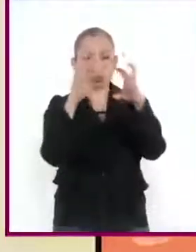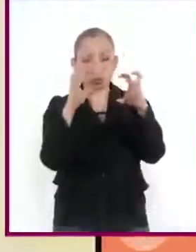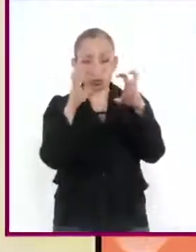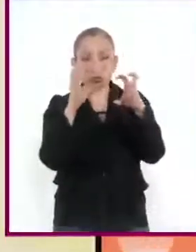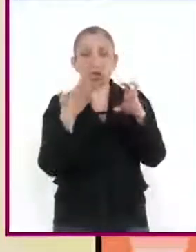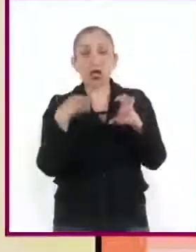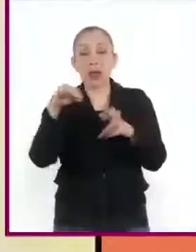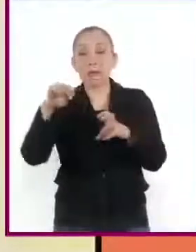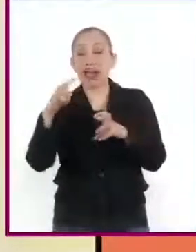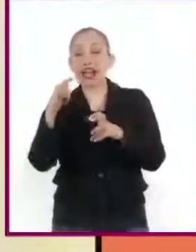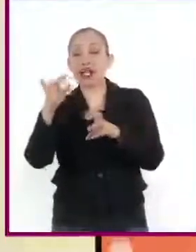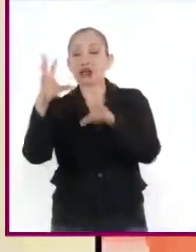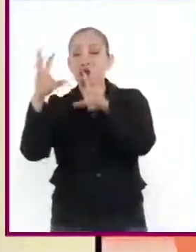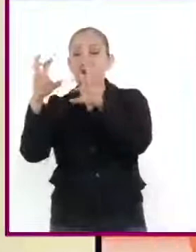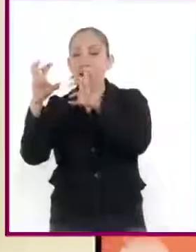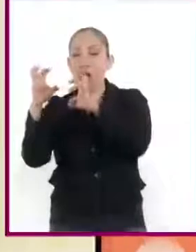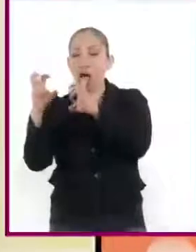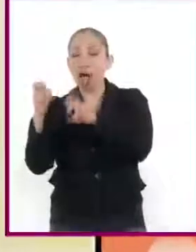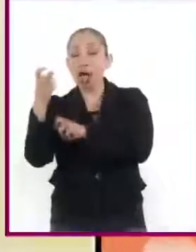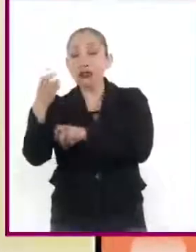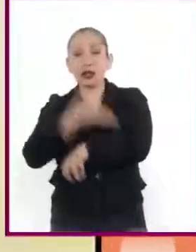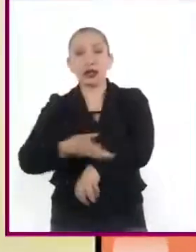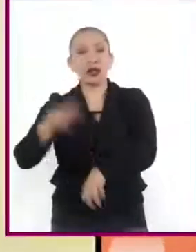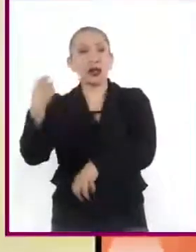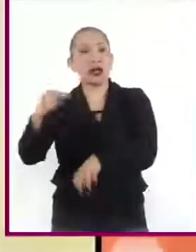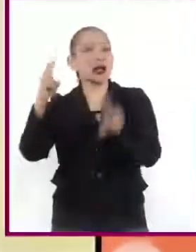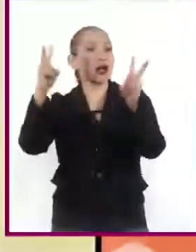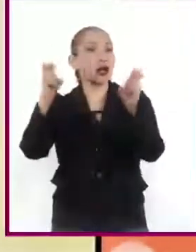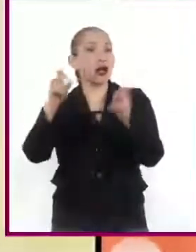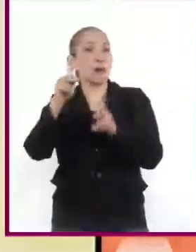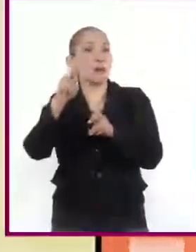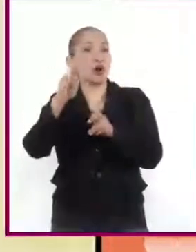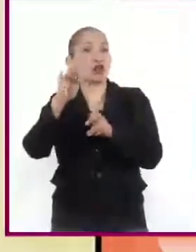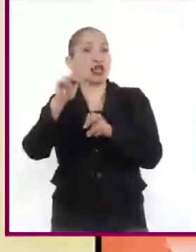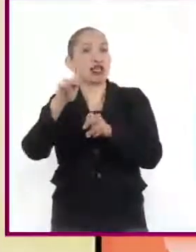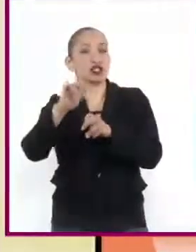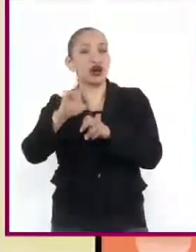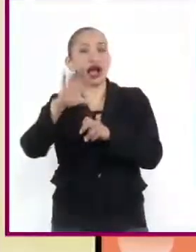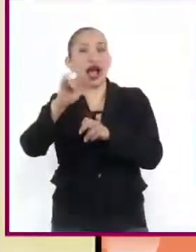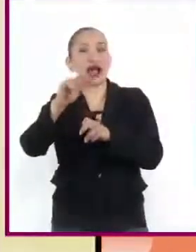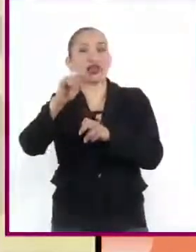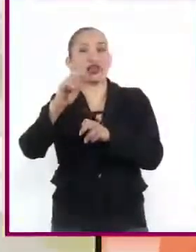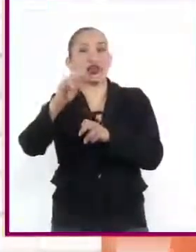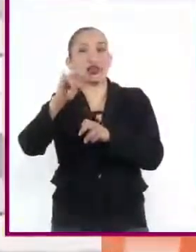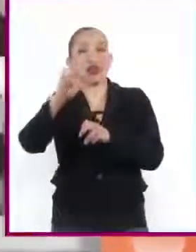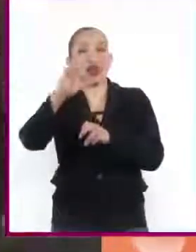El magnesio se oxida. Este proceso se conoce como protección catódica.